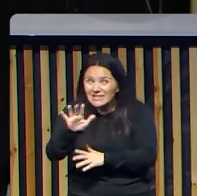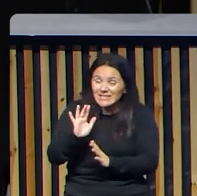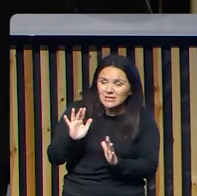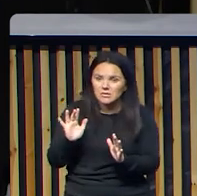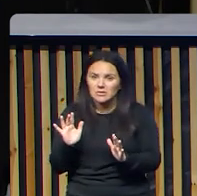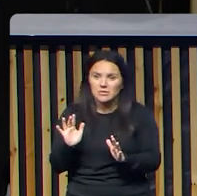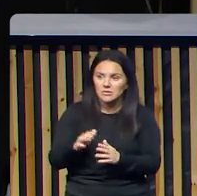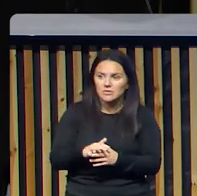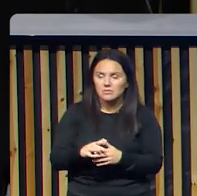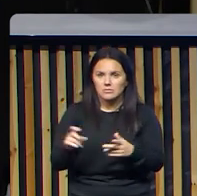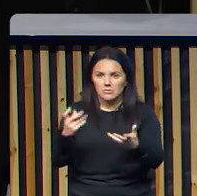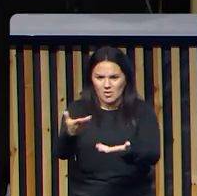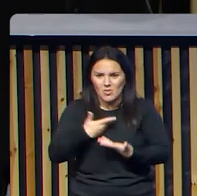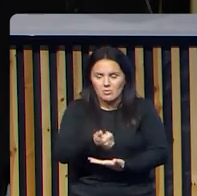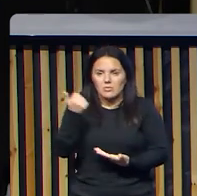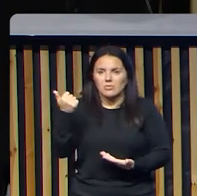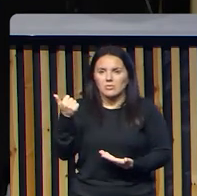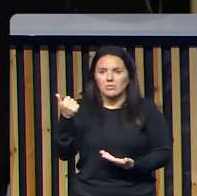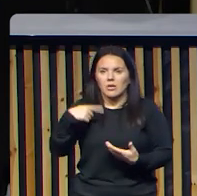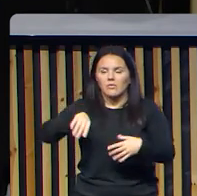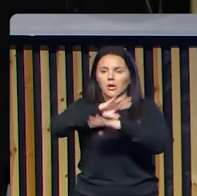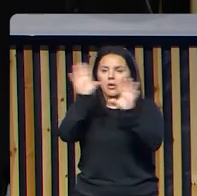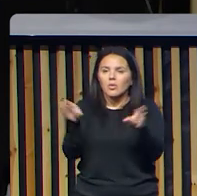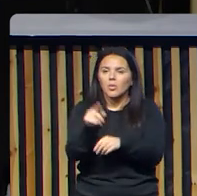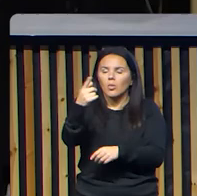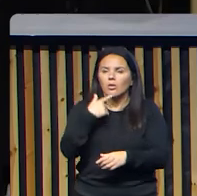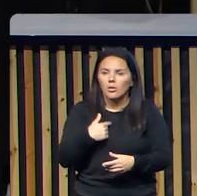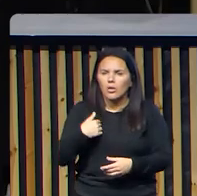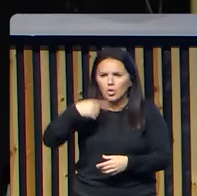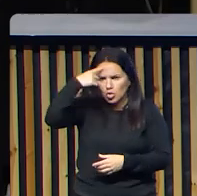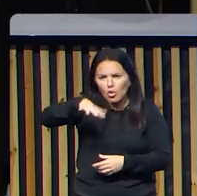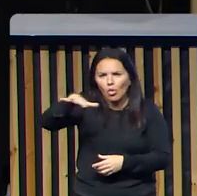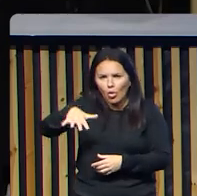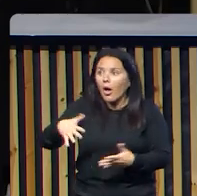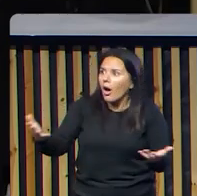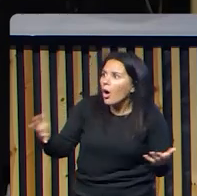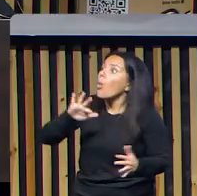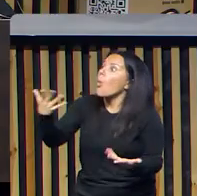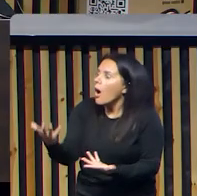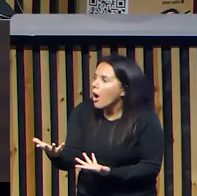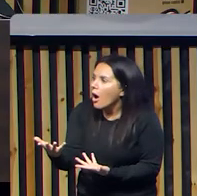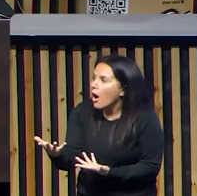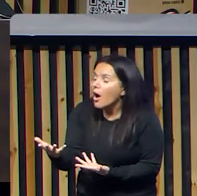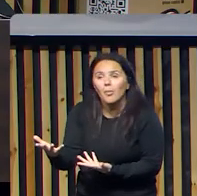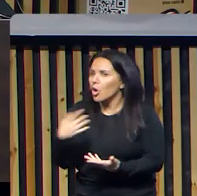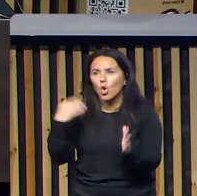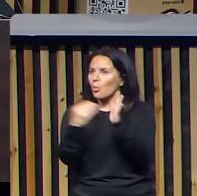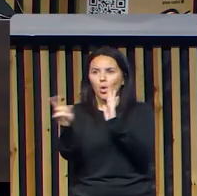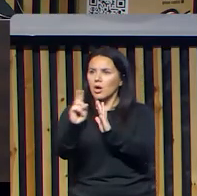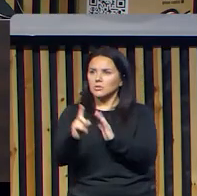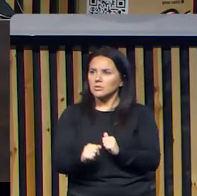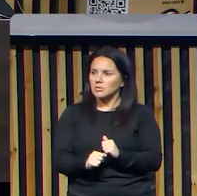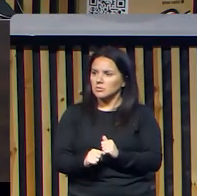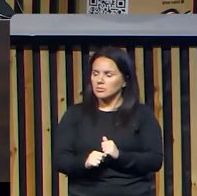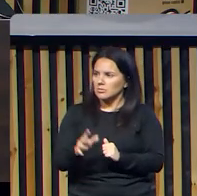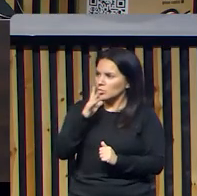no pero ayuda y entonces llegan a la conclusión de uno que te dice yo sé dónde está ah Cuál es dices pero no lo pongas Por qué